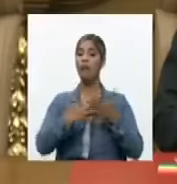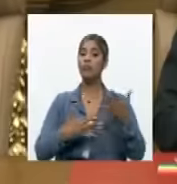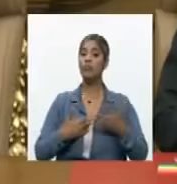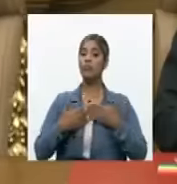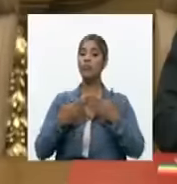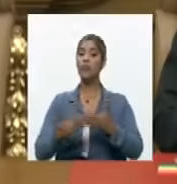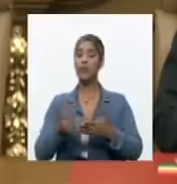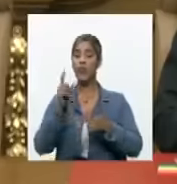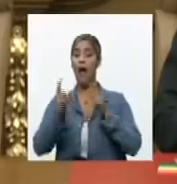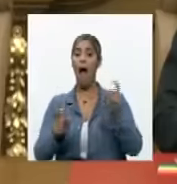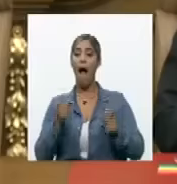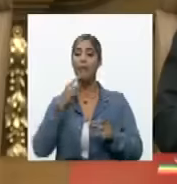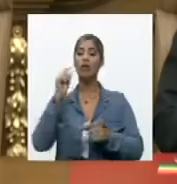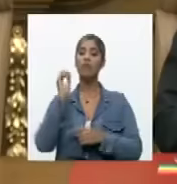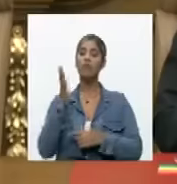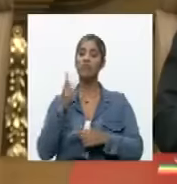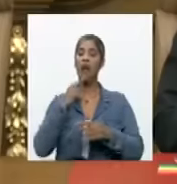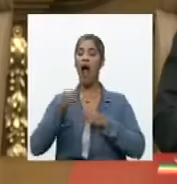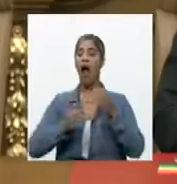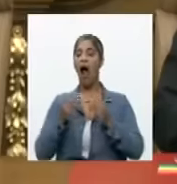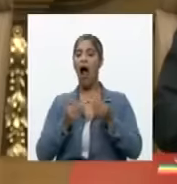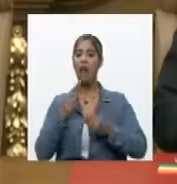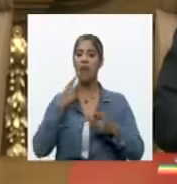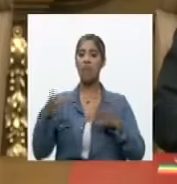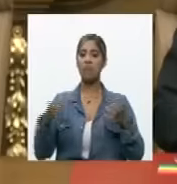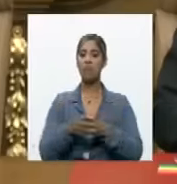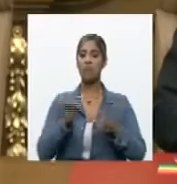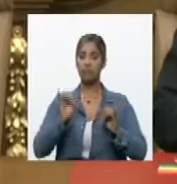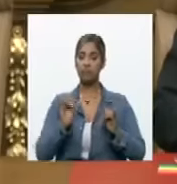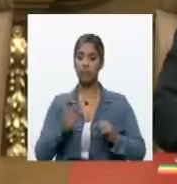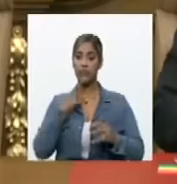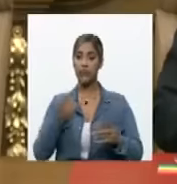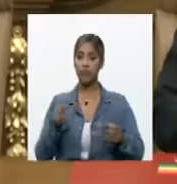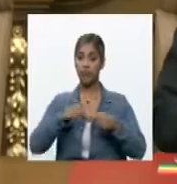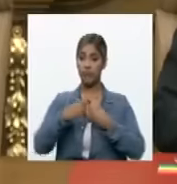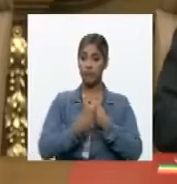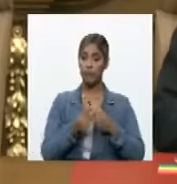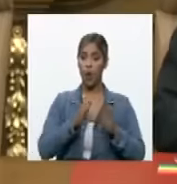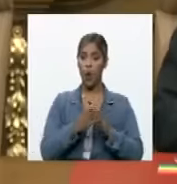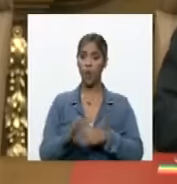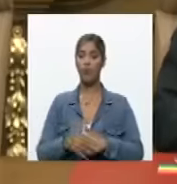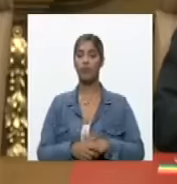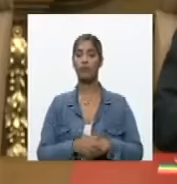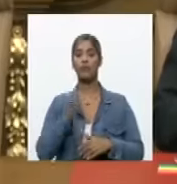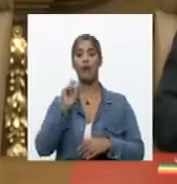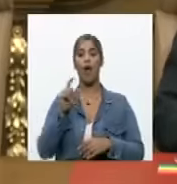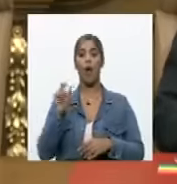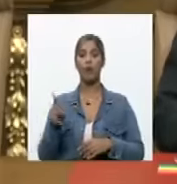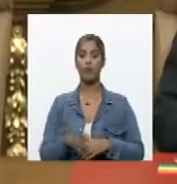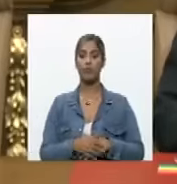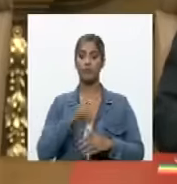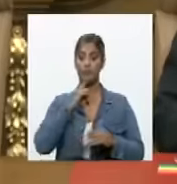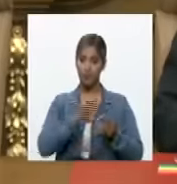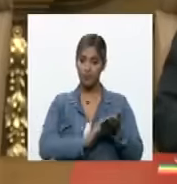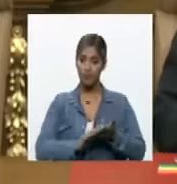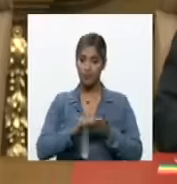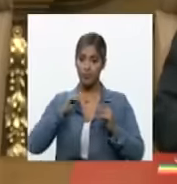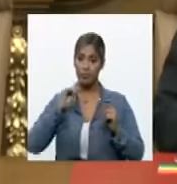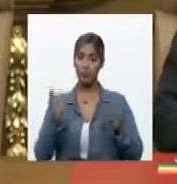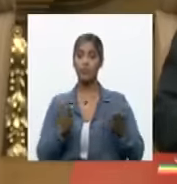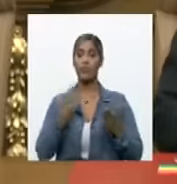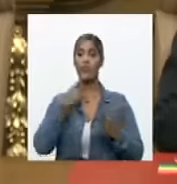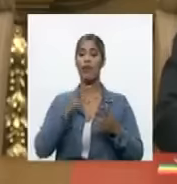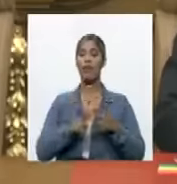Asamblea de Ciudadanas y Ciudadanos de los consejos comunales que integran la comuna. 11. Rescatar y promover los